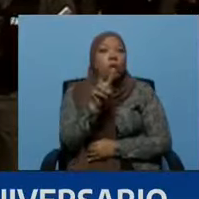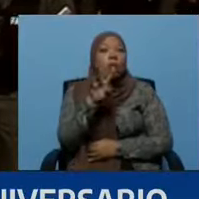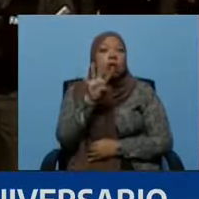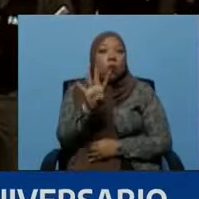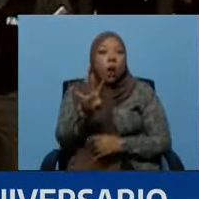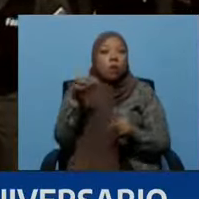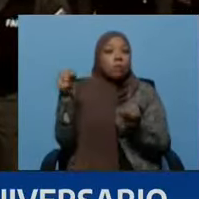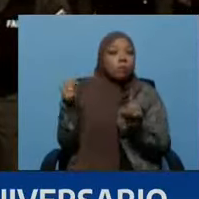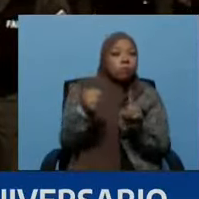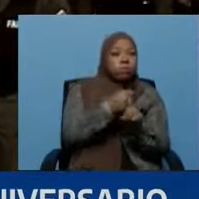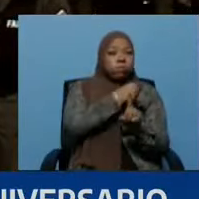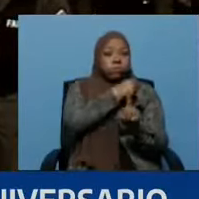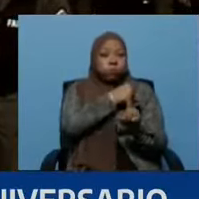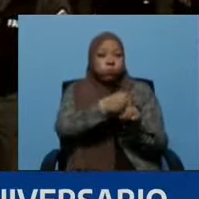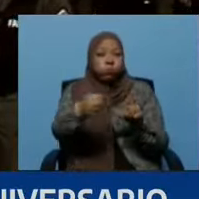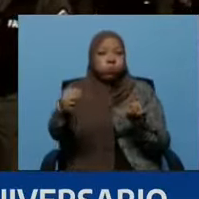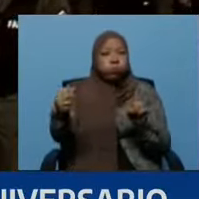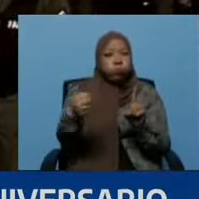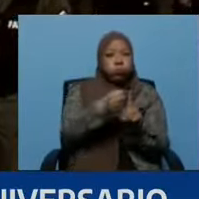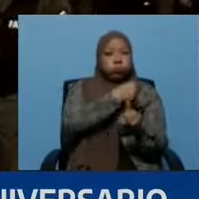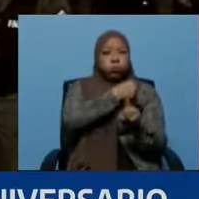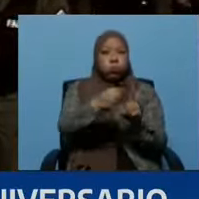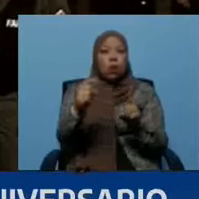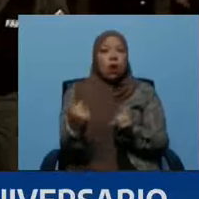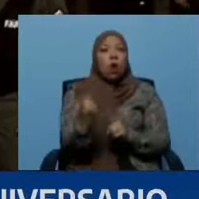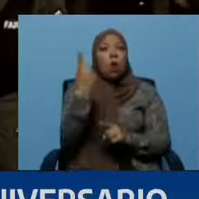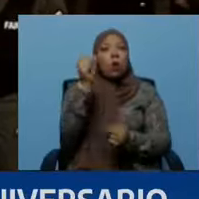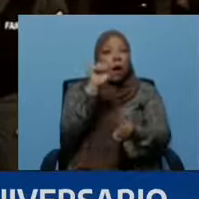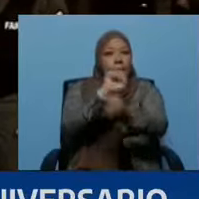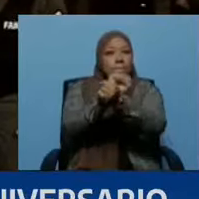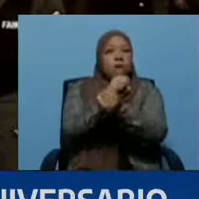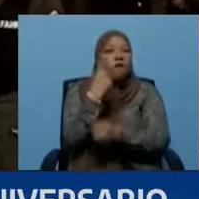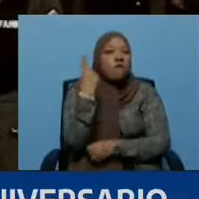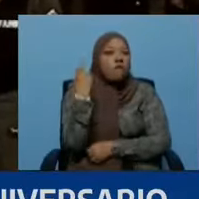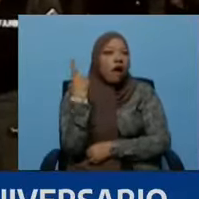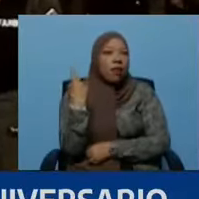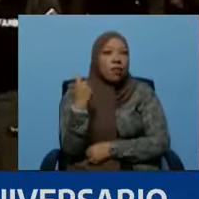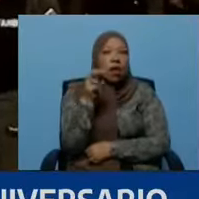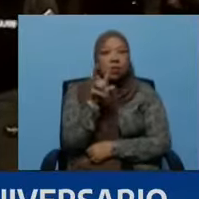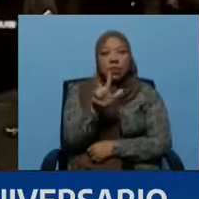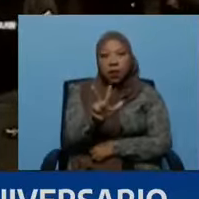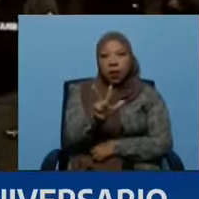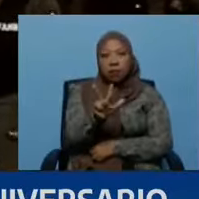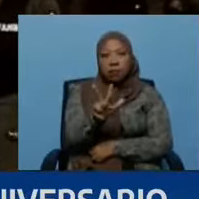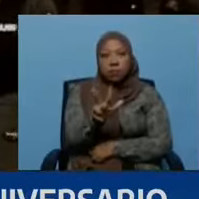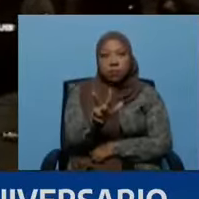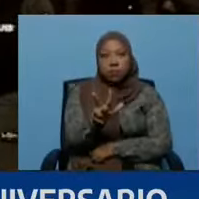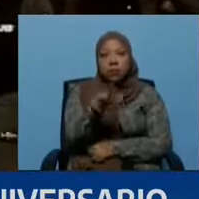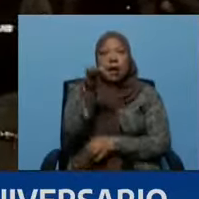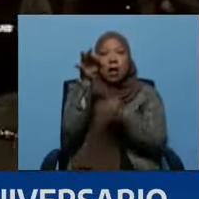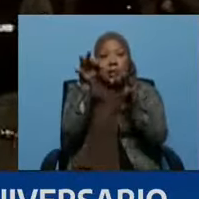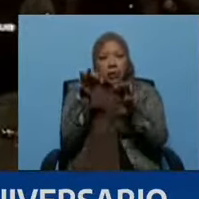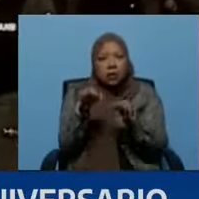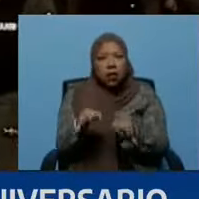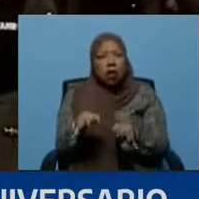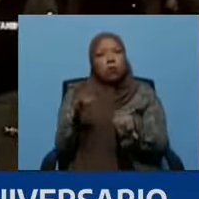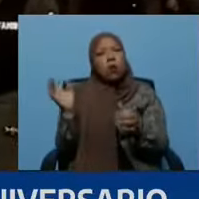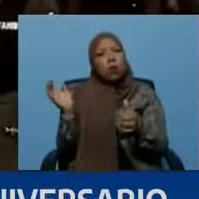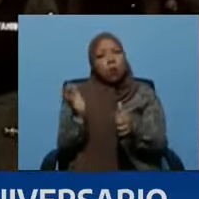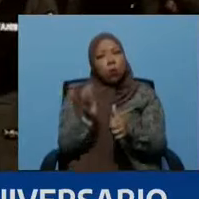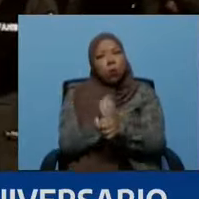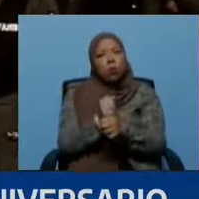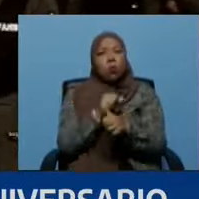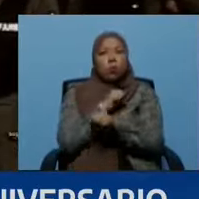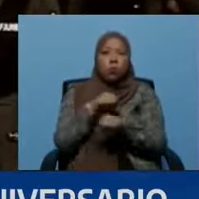golpearon inclementemente. Ya tenemos capturado a uno. Falta por capturar a 3. Tengan la seguridad que